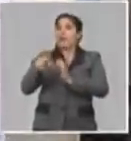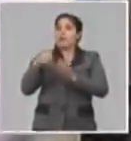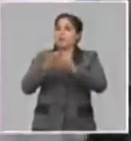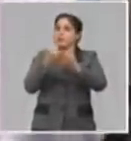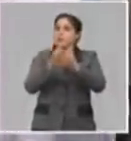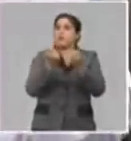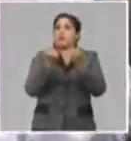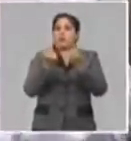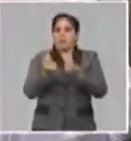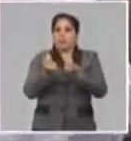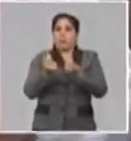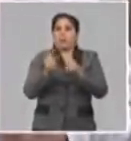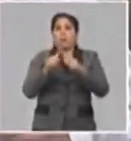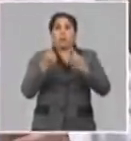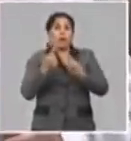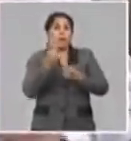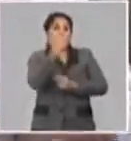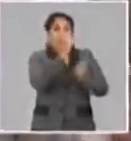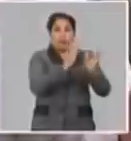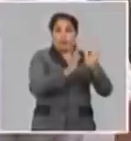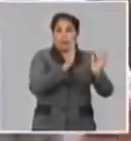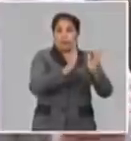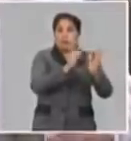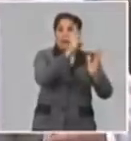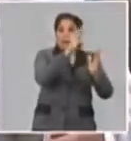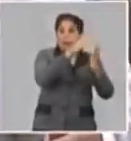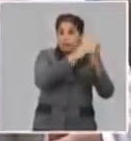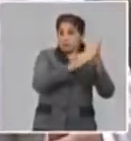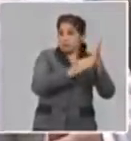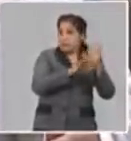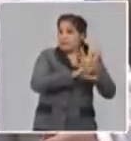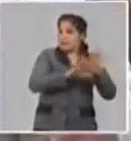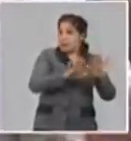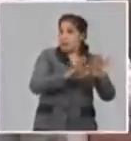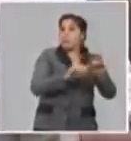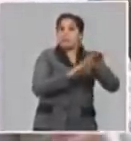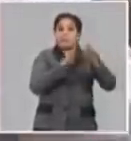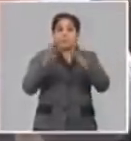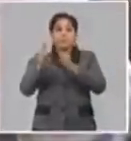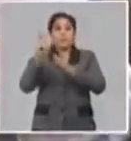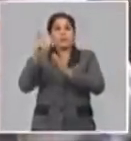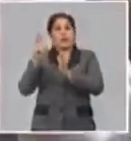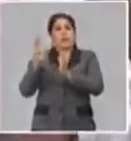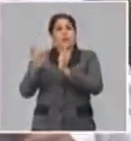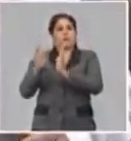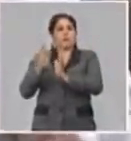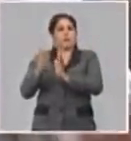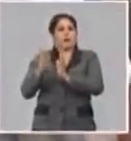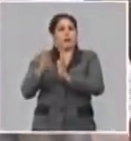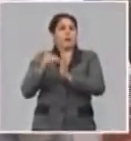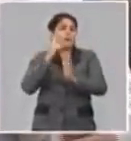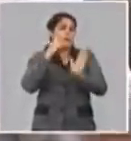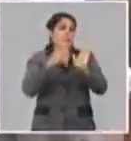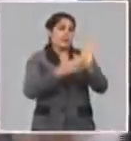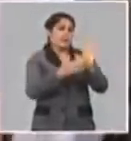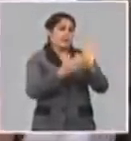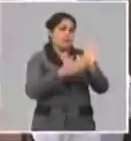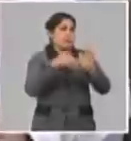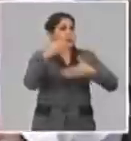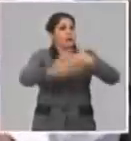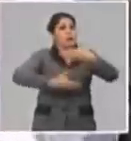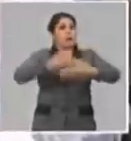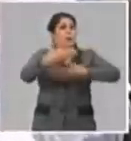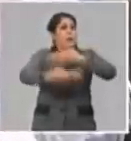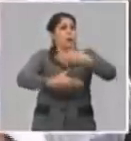a la economía, porque en la primera etapa con sus tres fases estamos transitando, y demuestra además el tránsito que